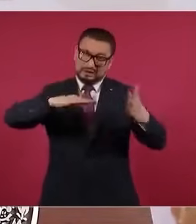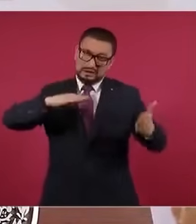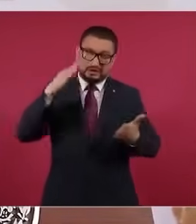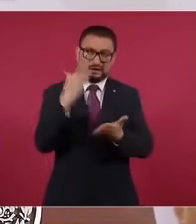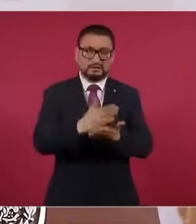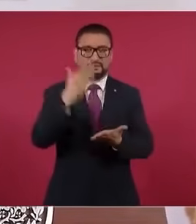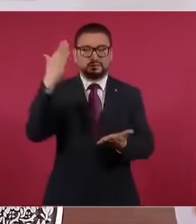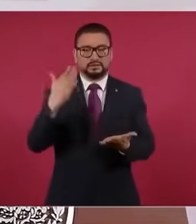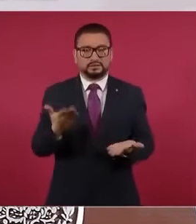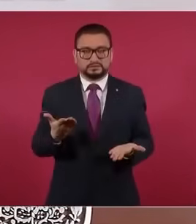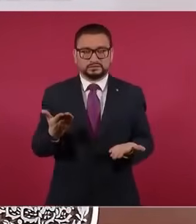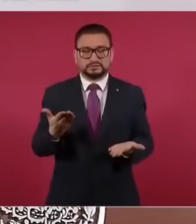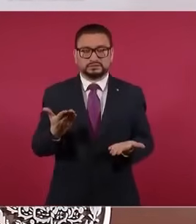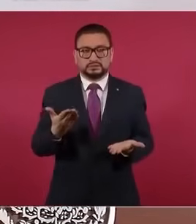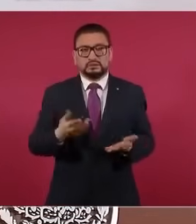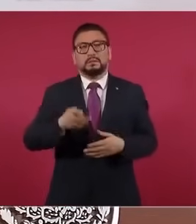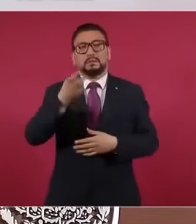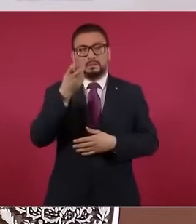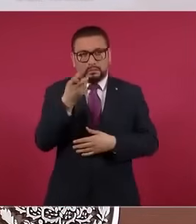Por lo mismo,